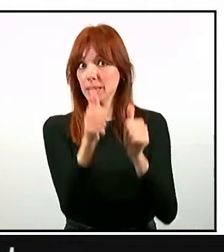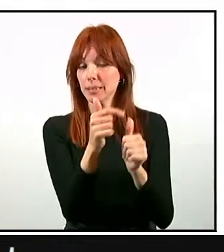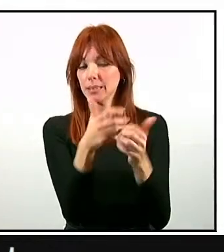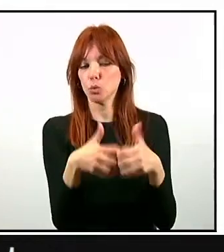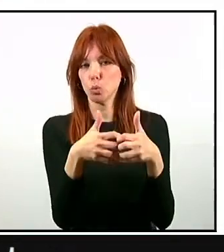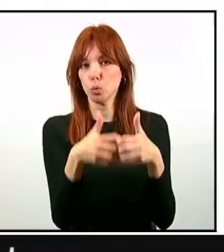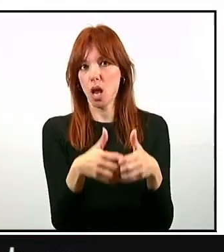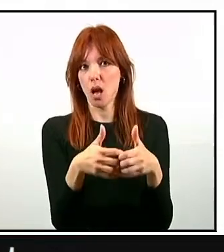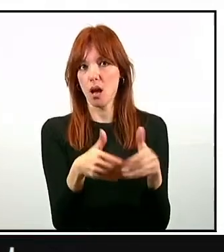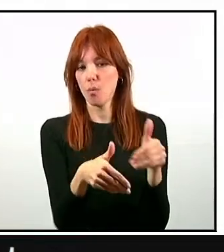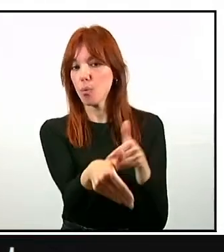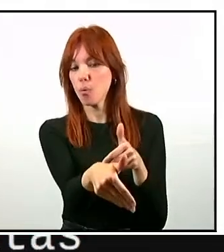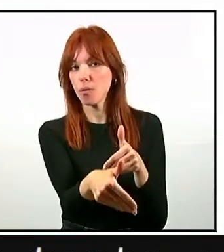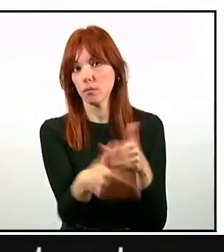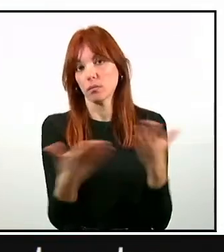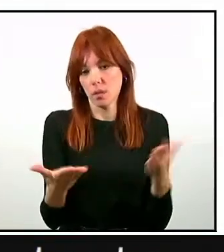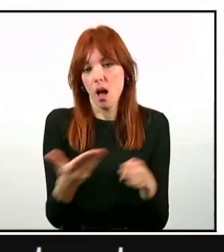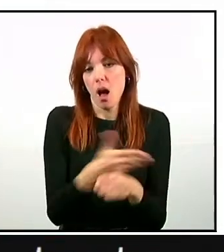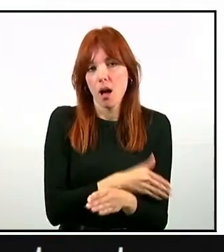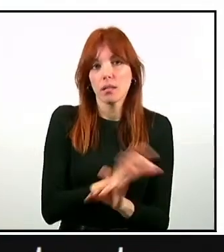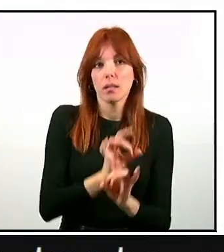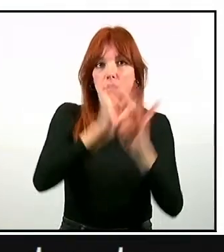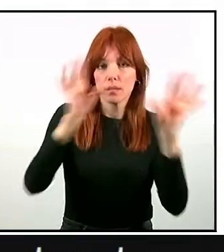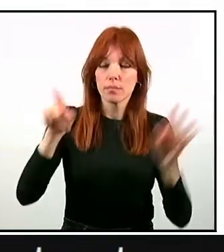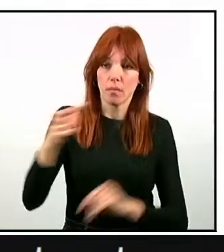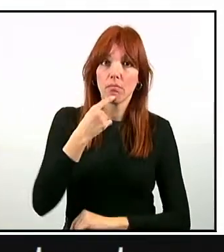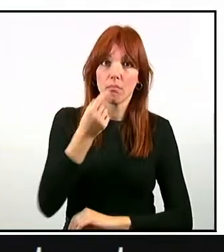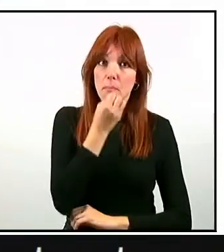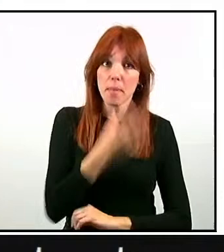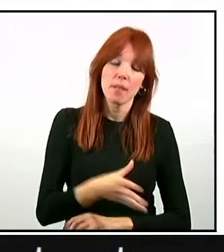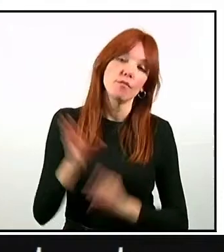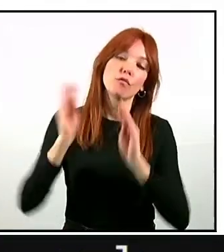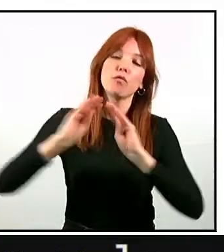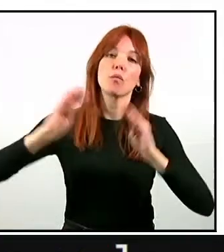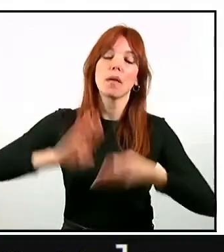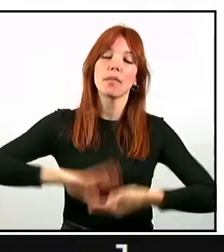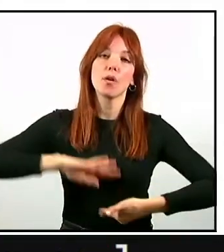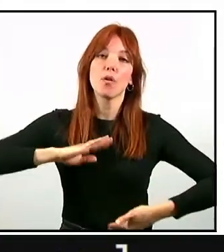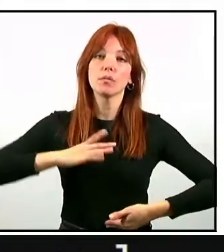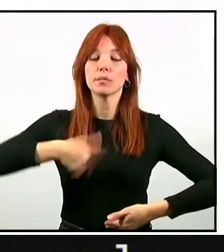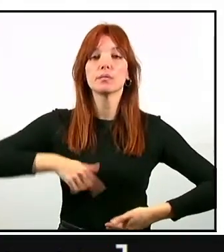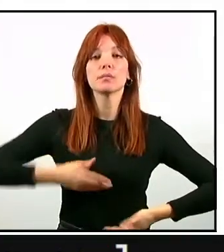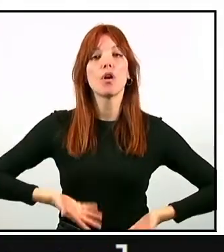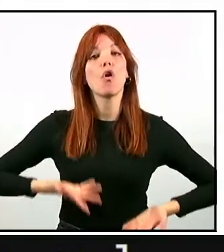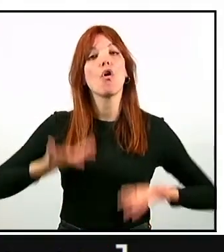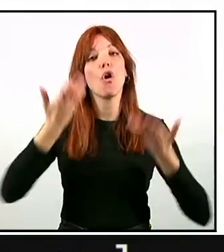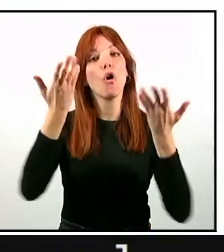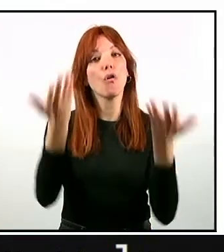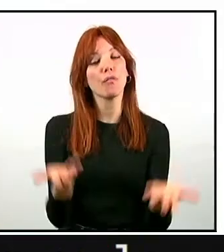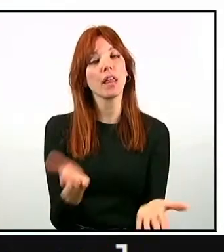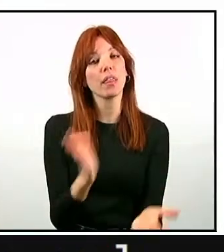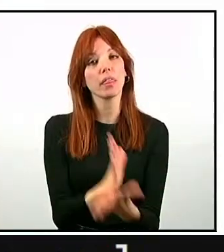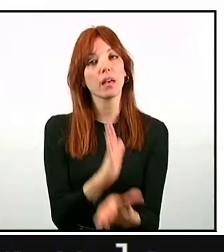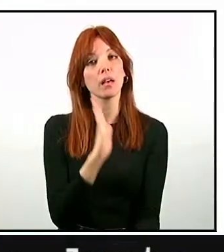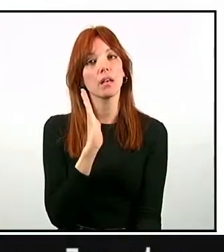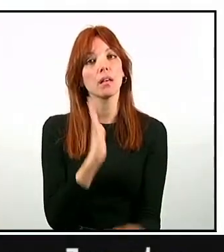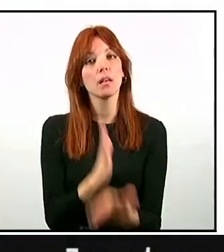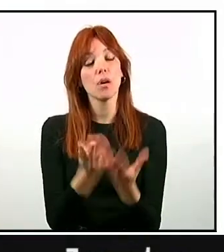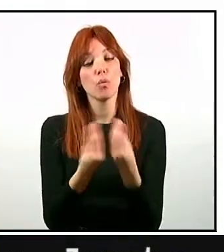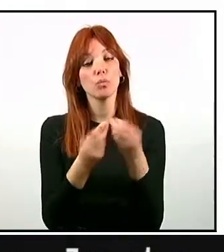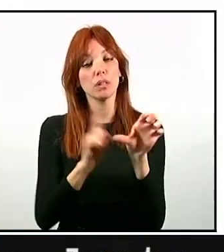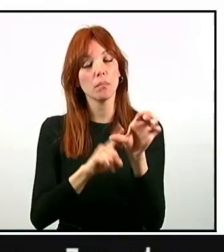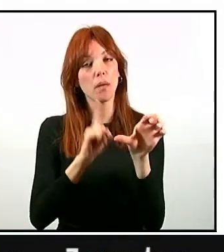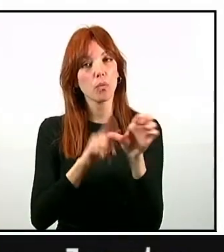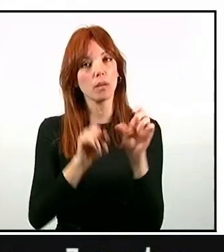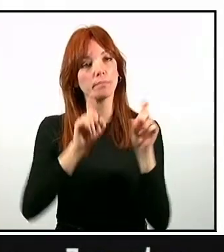Por tanto, es necesario, como tú bien dices, formación, y lo que estamos ofreciendo por parte de la Junta de Extremadura a